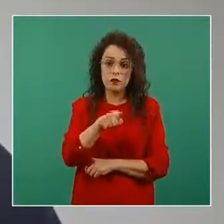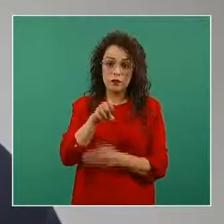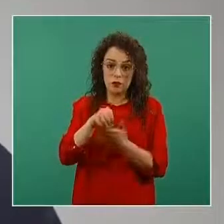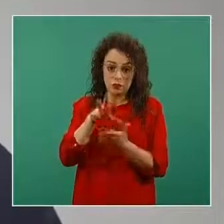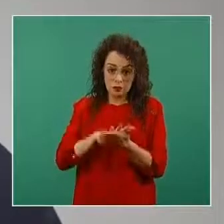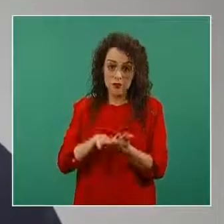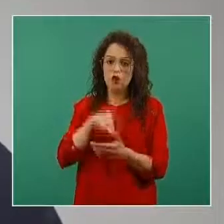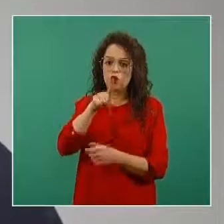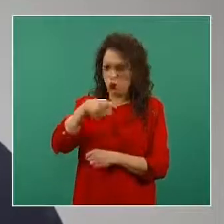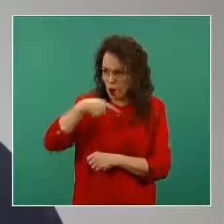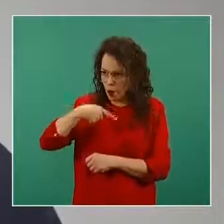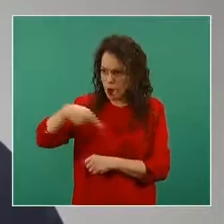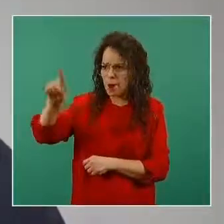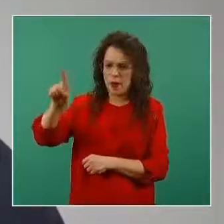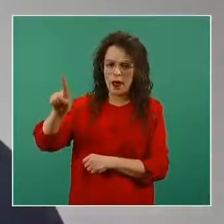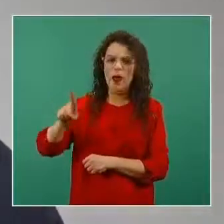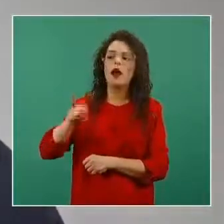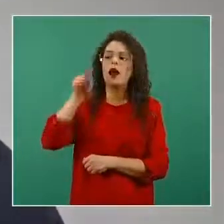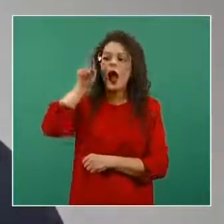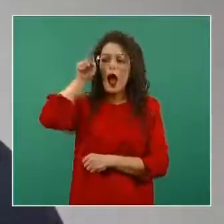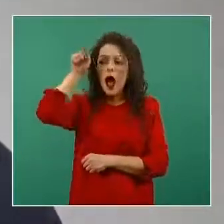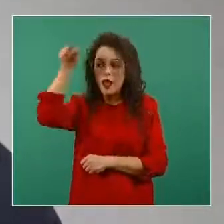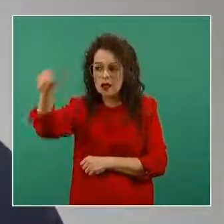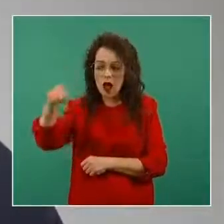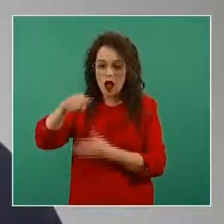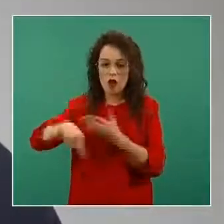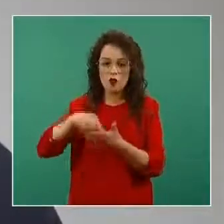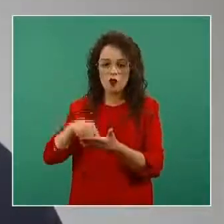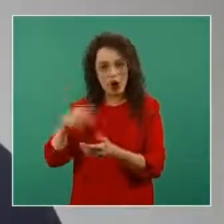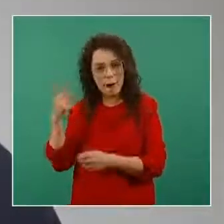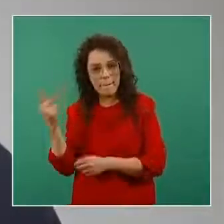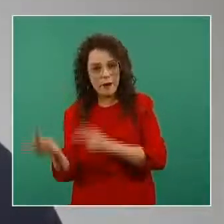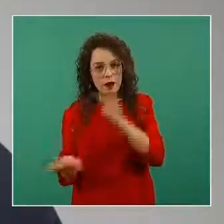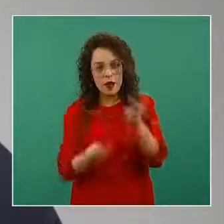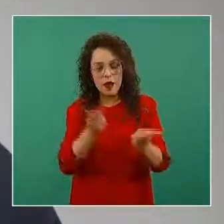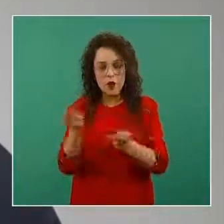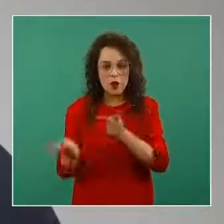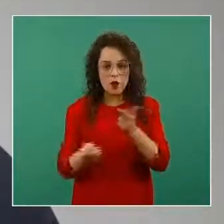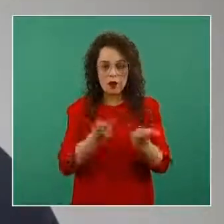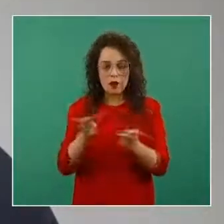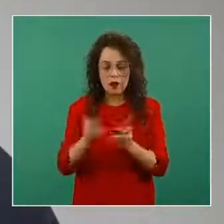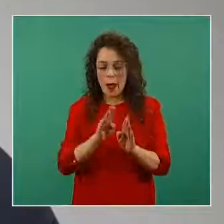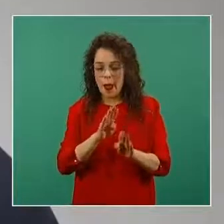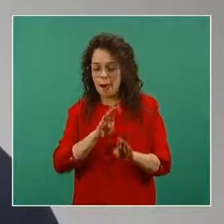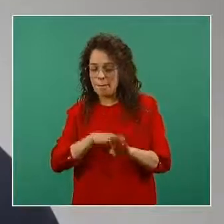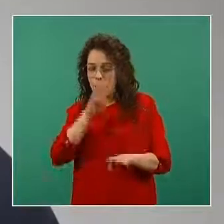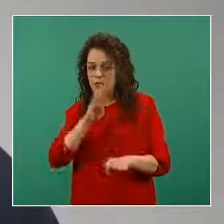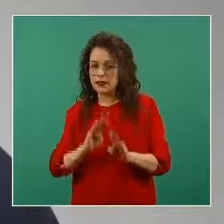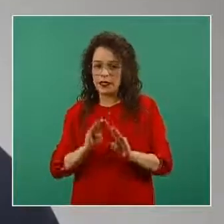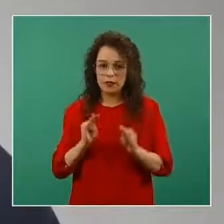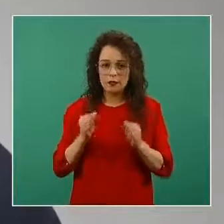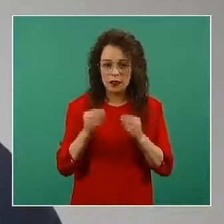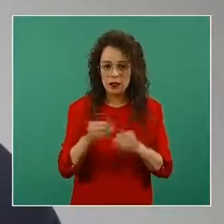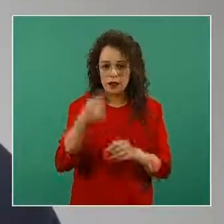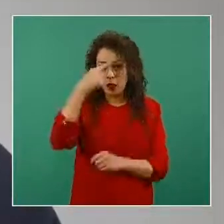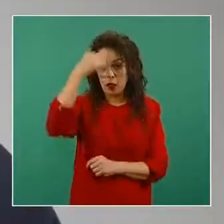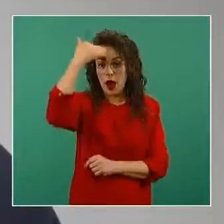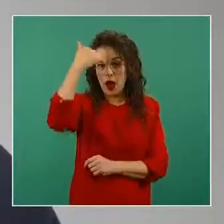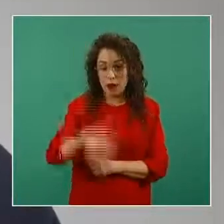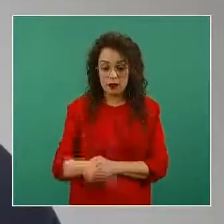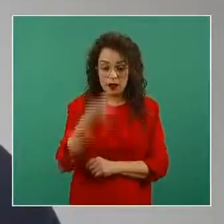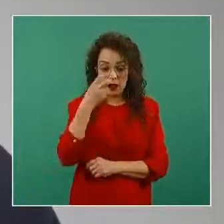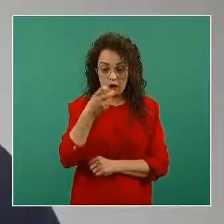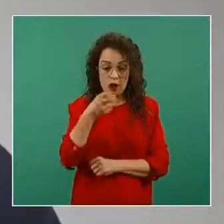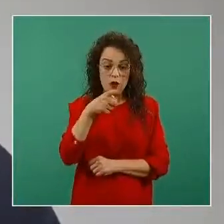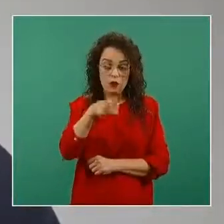se le hará la valoración correspondiente, le harán las preguntas específicas para efectos de estos antecedentes, y si en